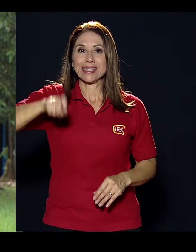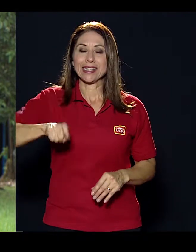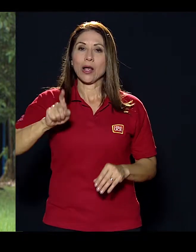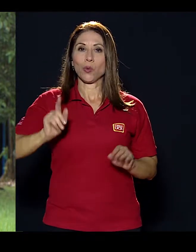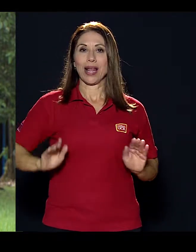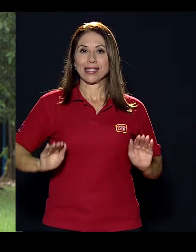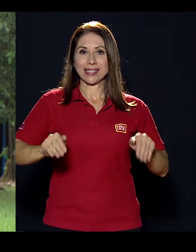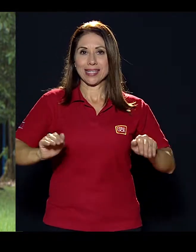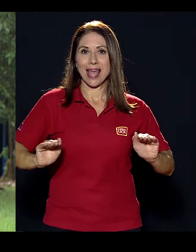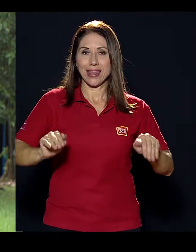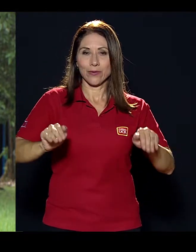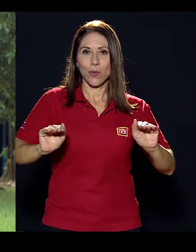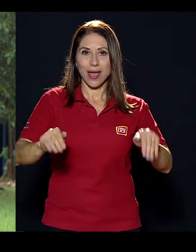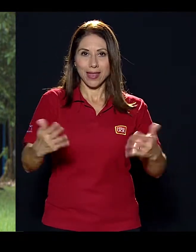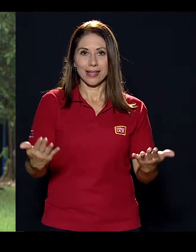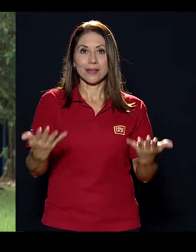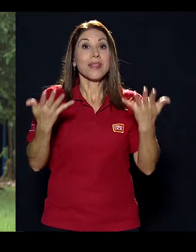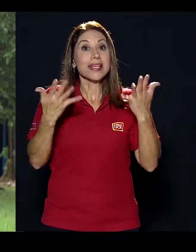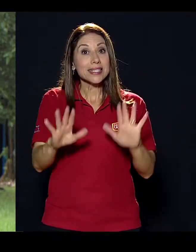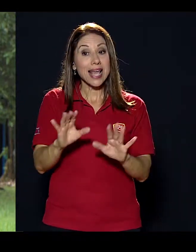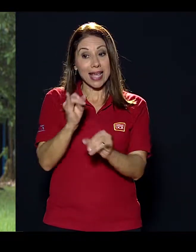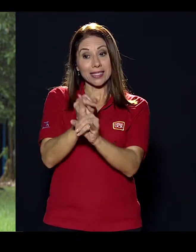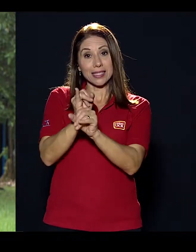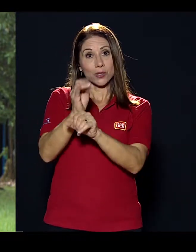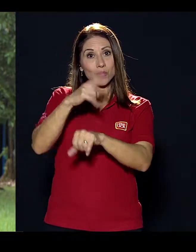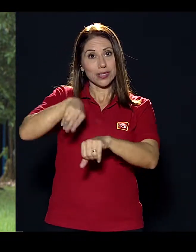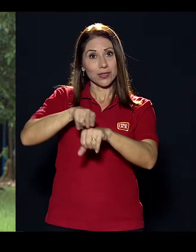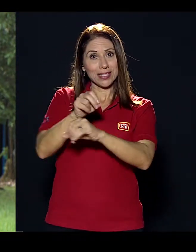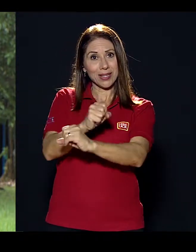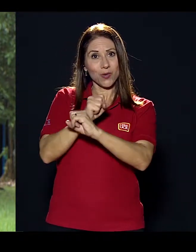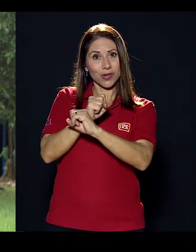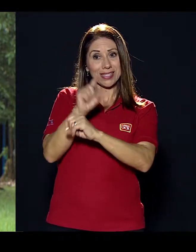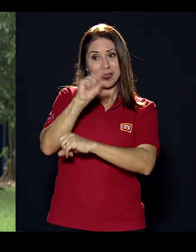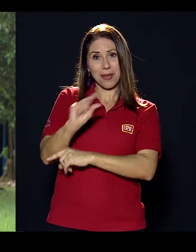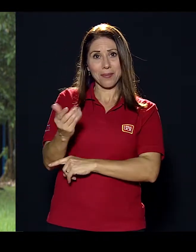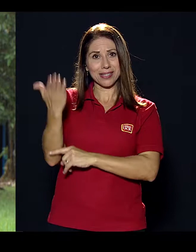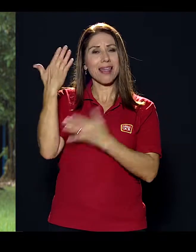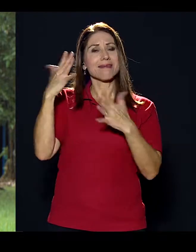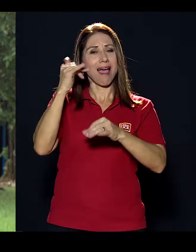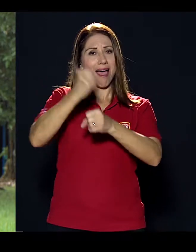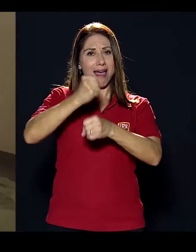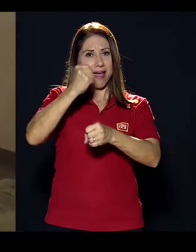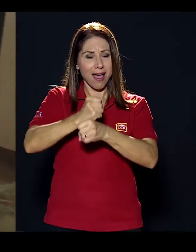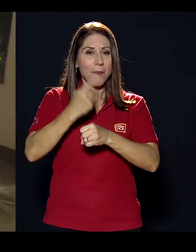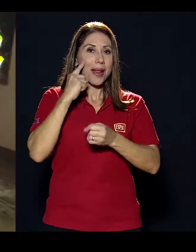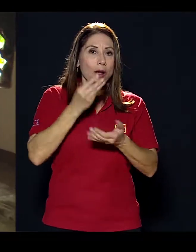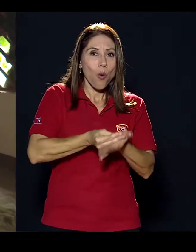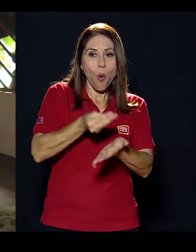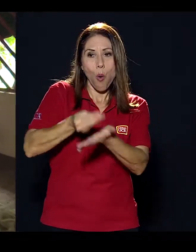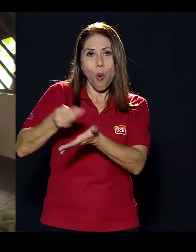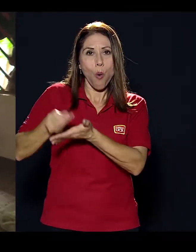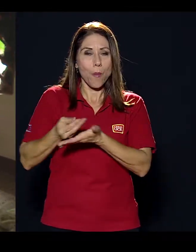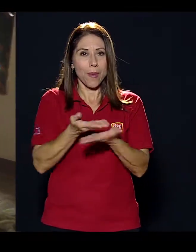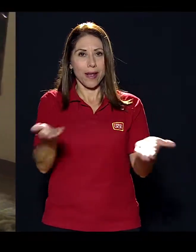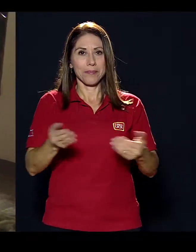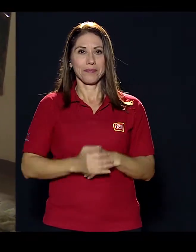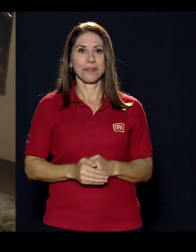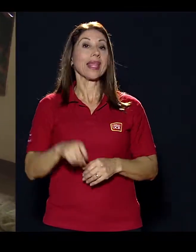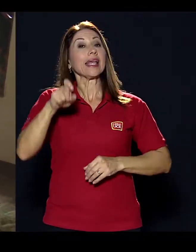ruedas, ¿verdad? Entonces ya el INSS desde la semana pasada debe estar trabajando en los procesos de compra.